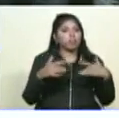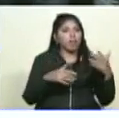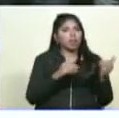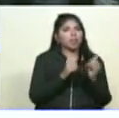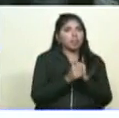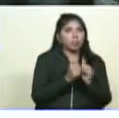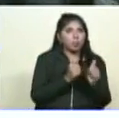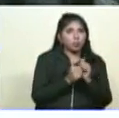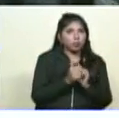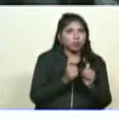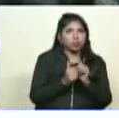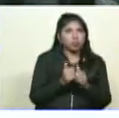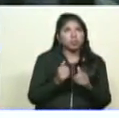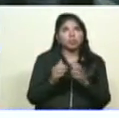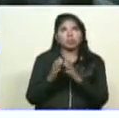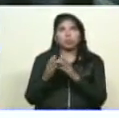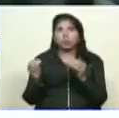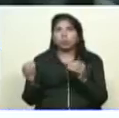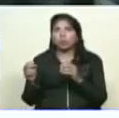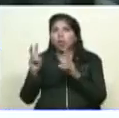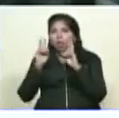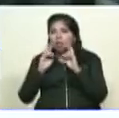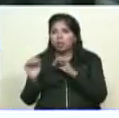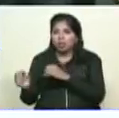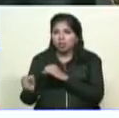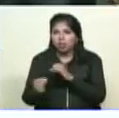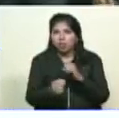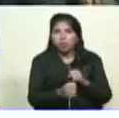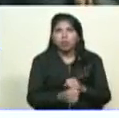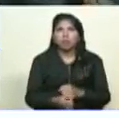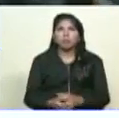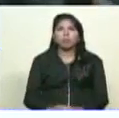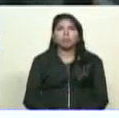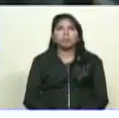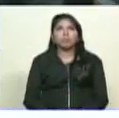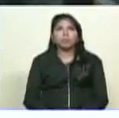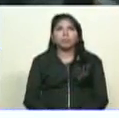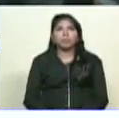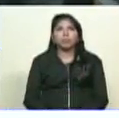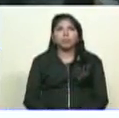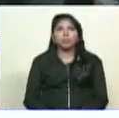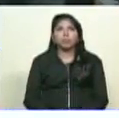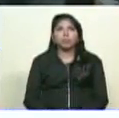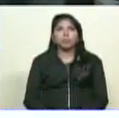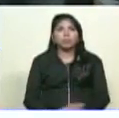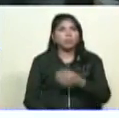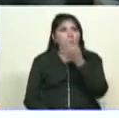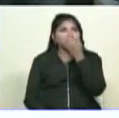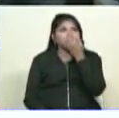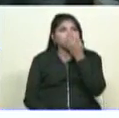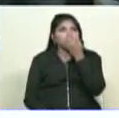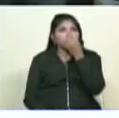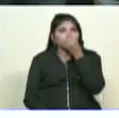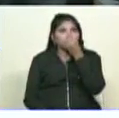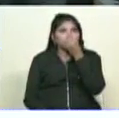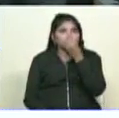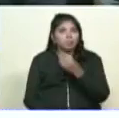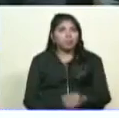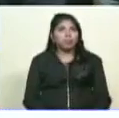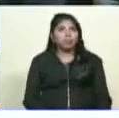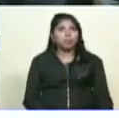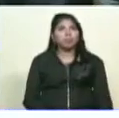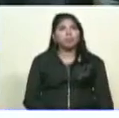mantenimiento urbano, en la micromisión Simón Rodríguez, en la salud, en la parte productiva,